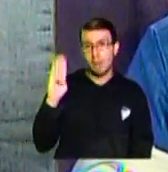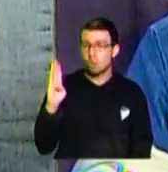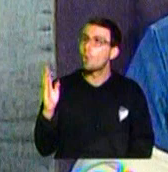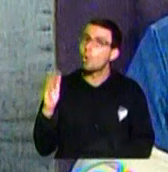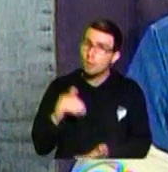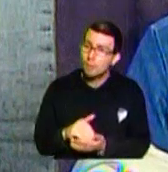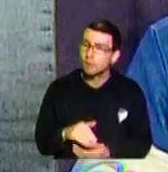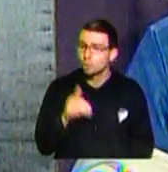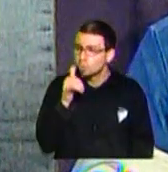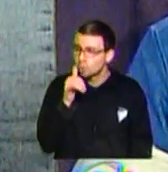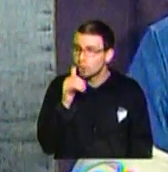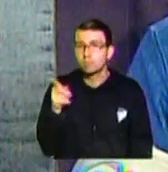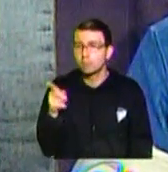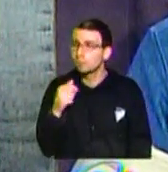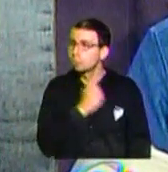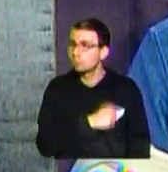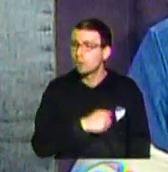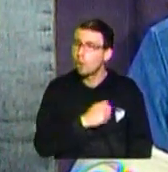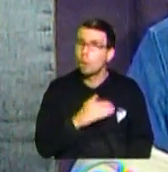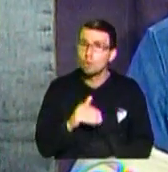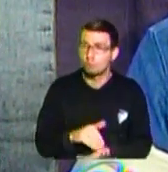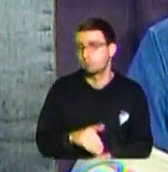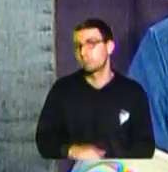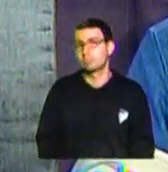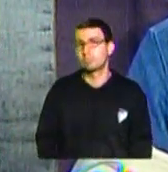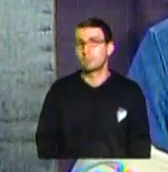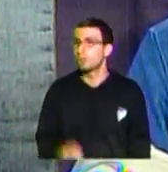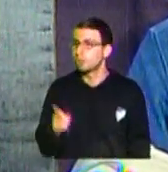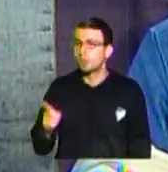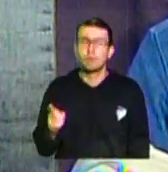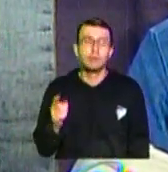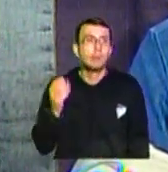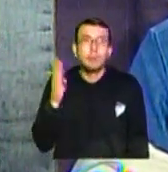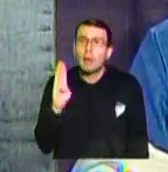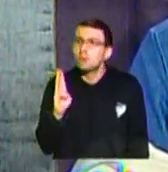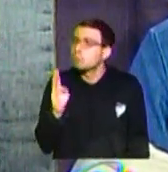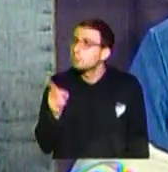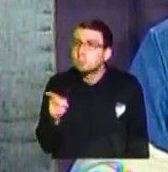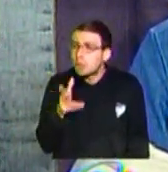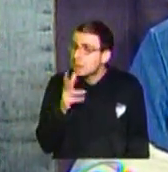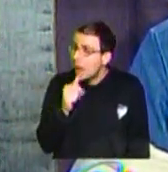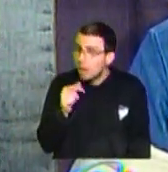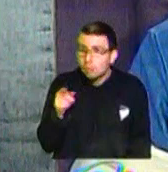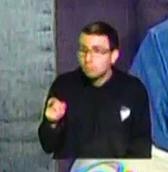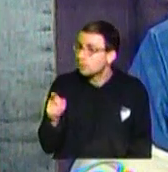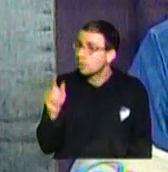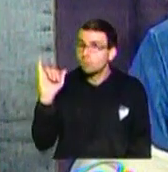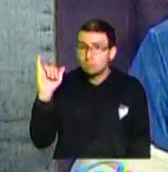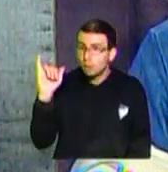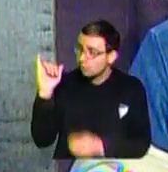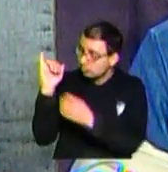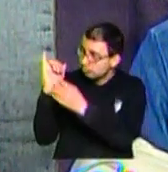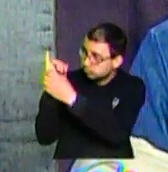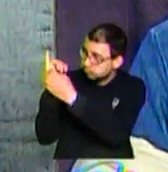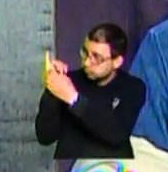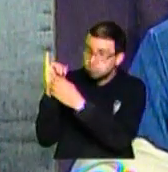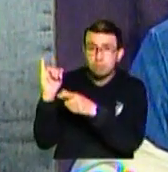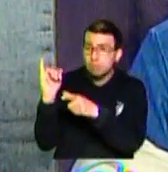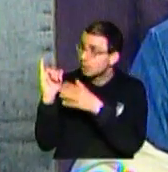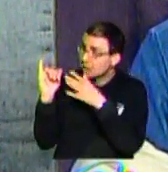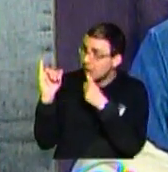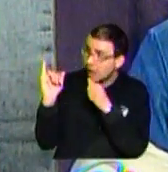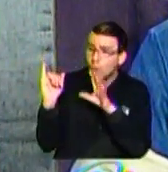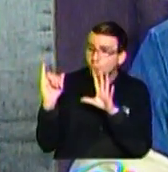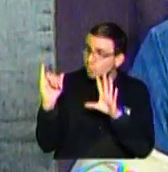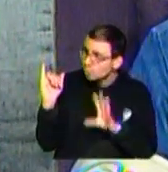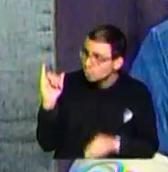y si no evacúa, si esta área, esta imagen de quiste o de vejiga llena no